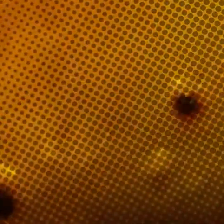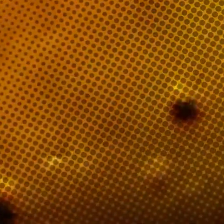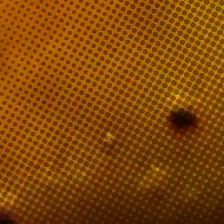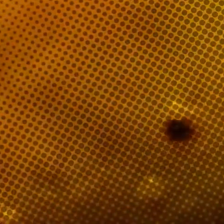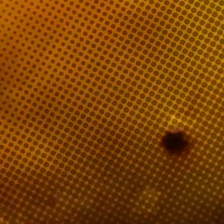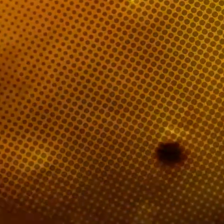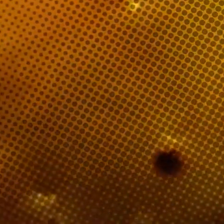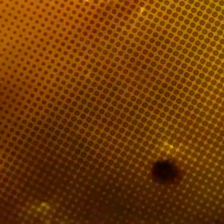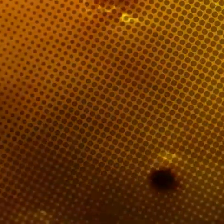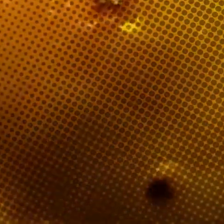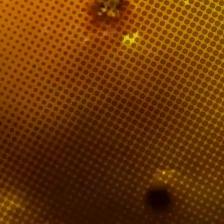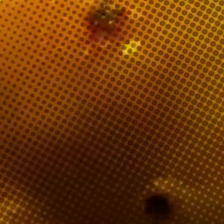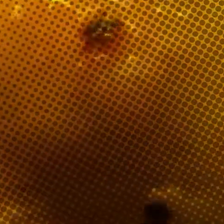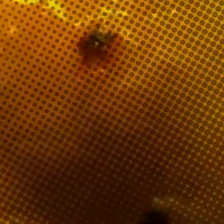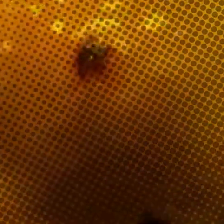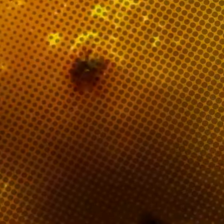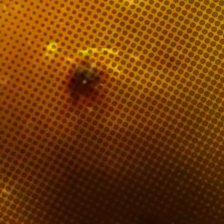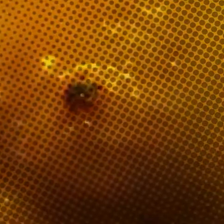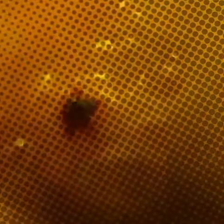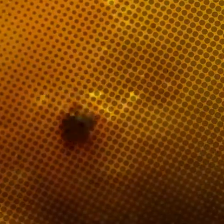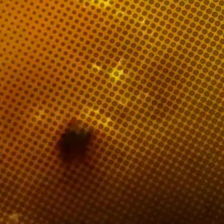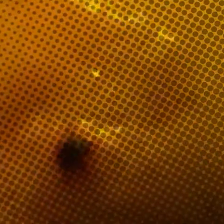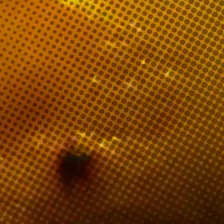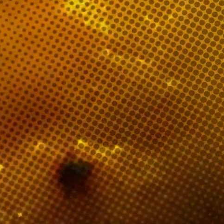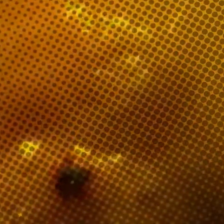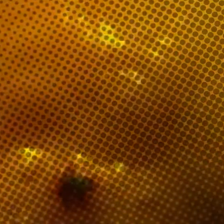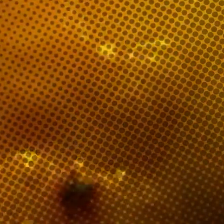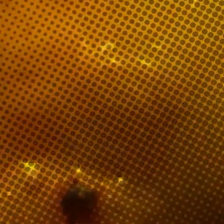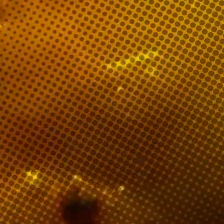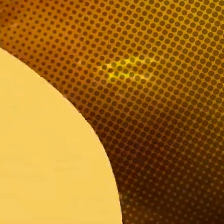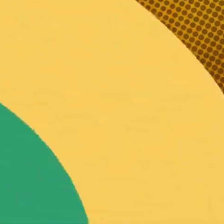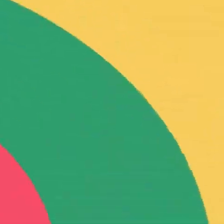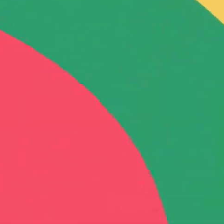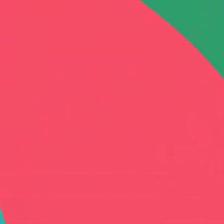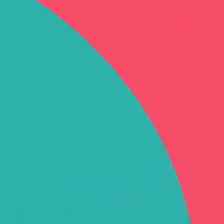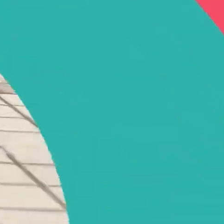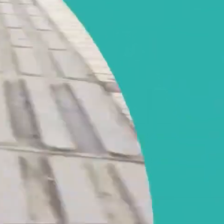En un círculo hay un trozo de queso y debajo se lee... Quesero de chanco.